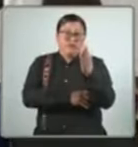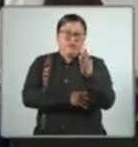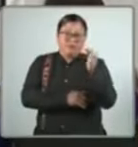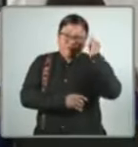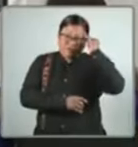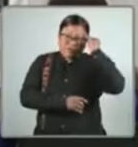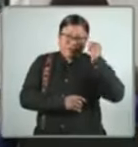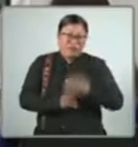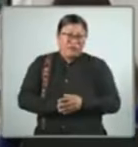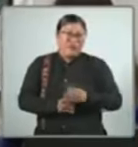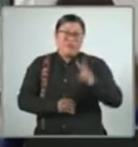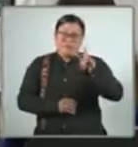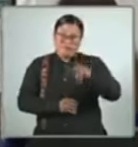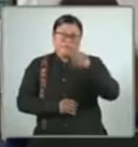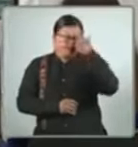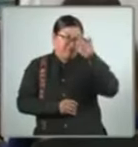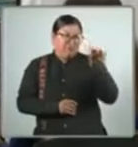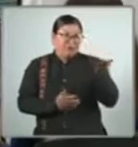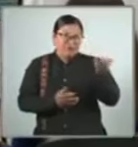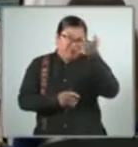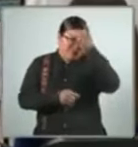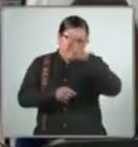indígena, y tiene mucha razón el señor director.